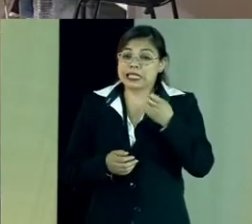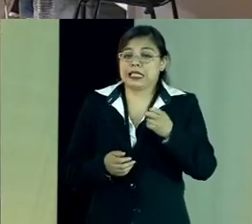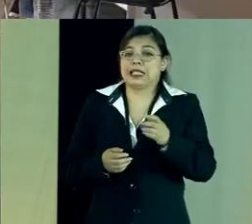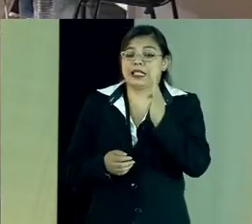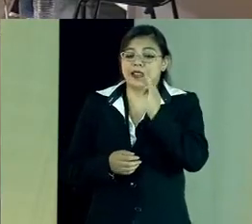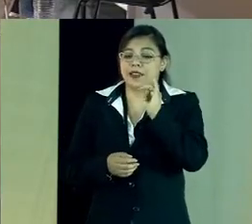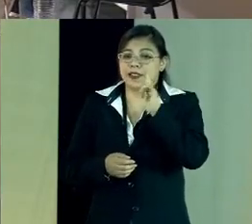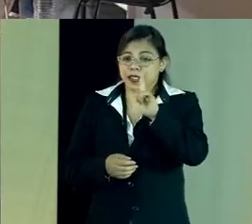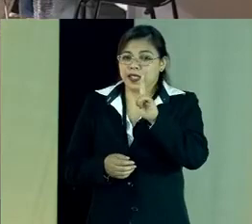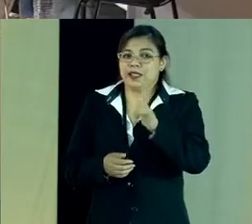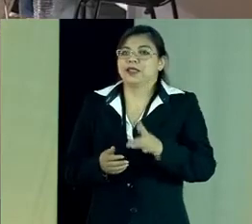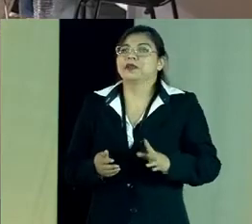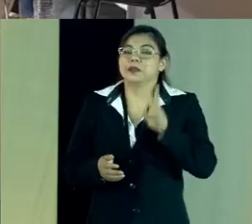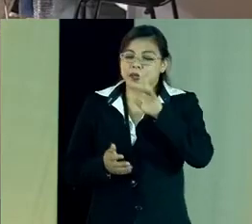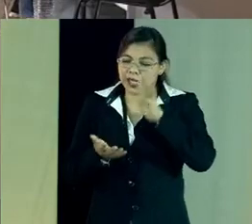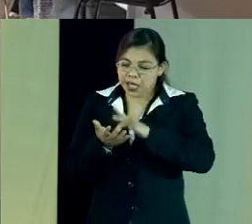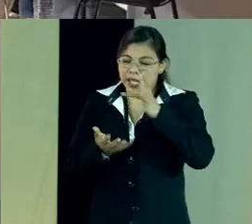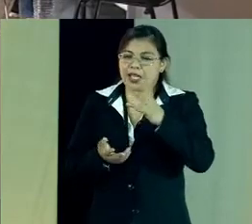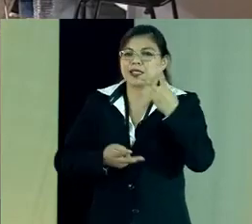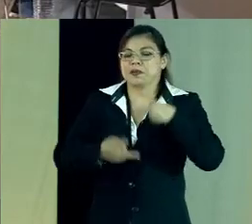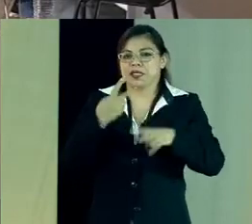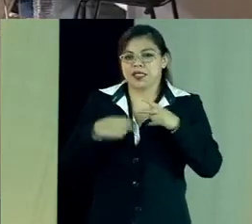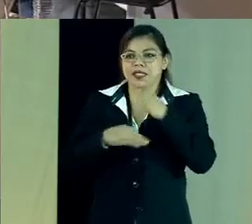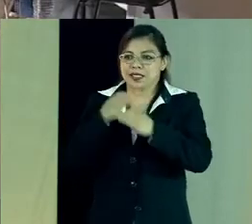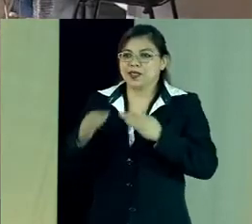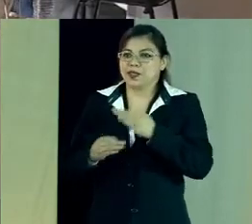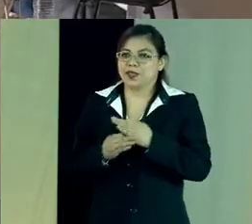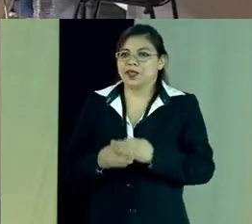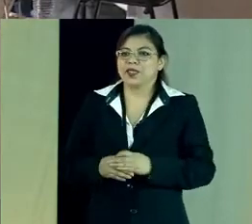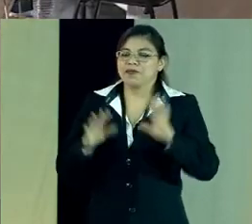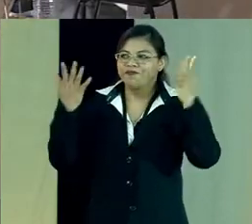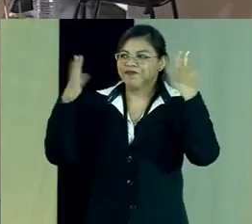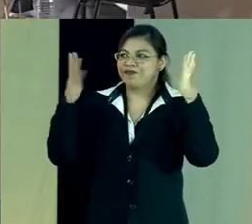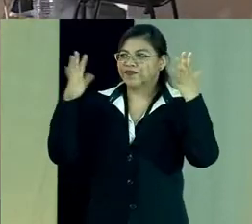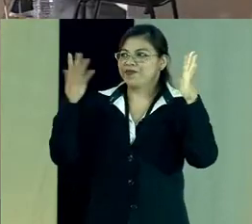del libro en el zócalo y se nota se nota de la madre